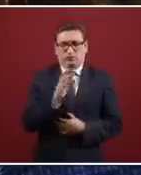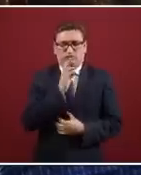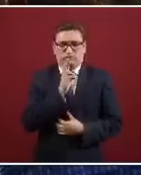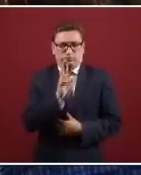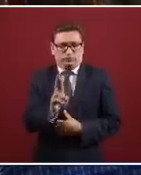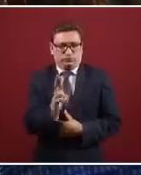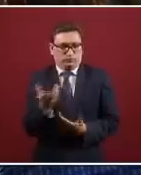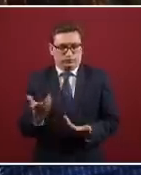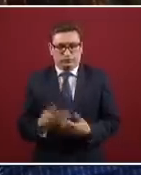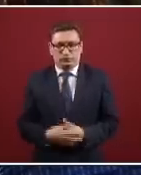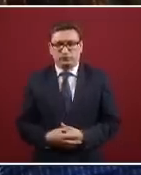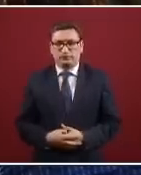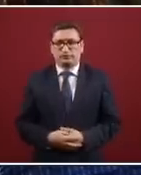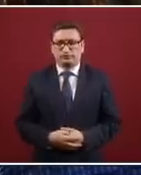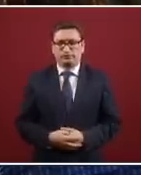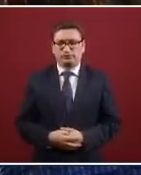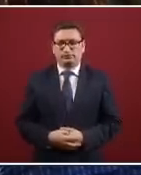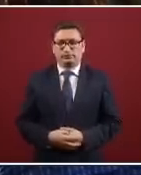responderles.